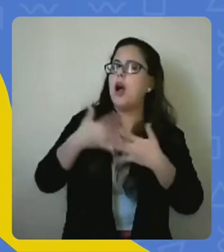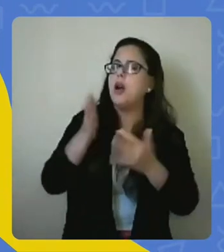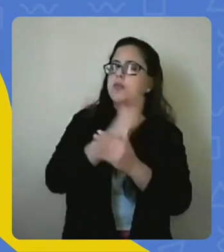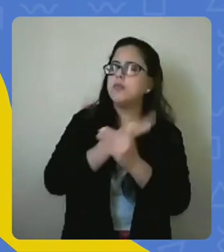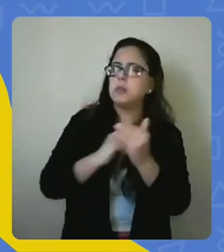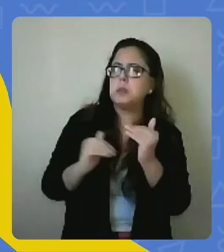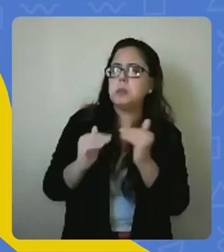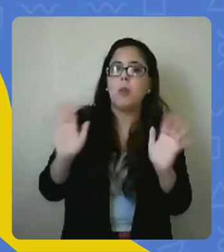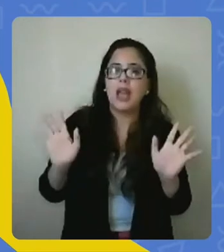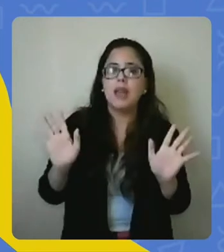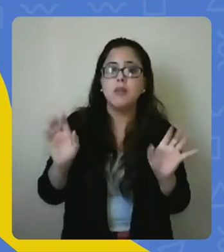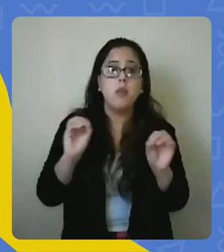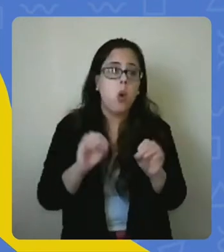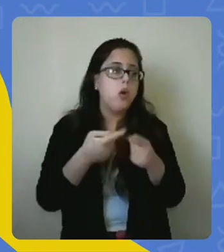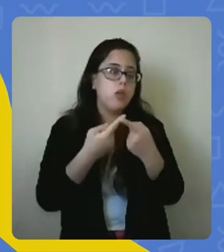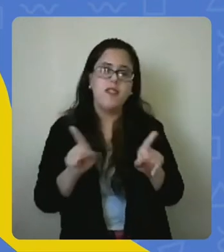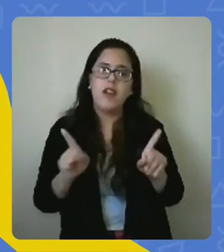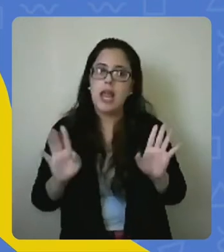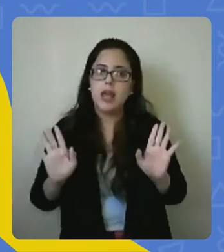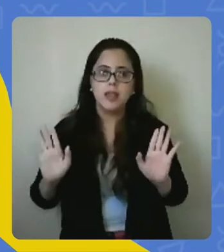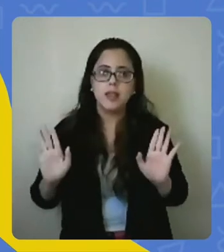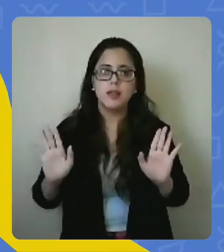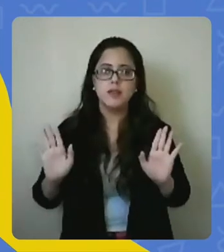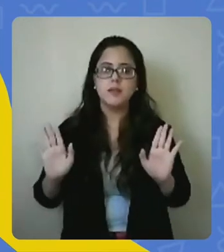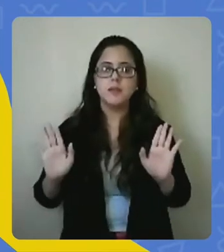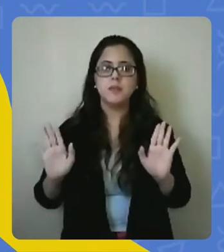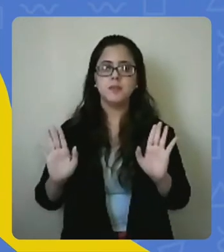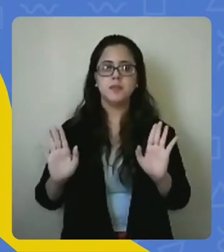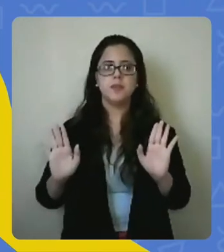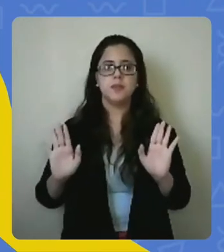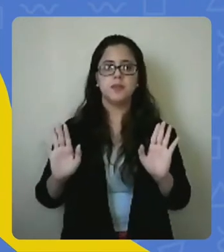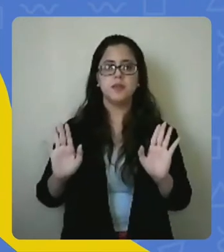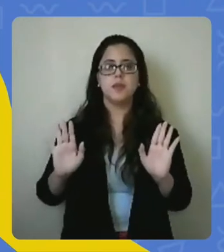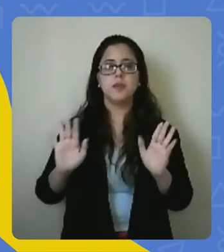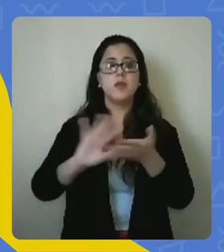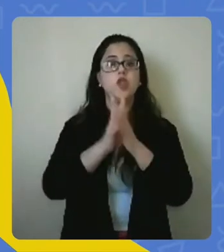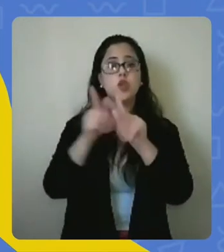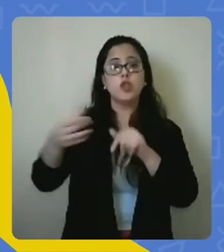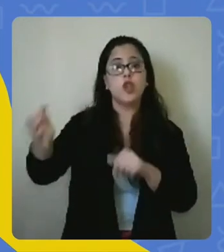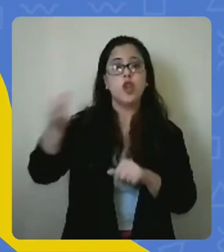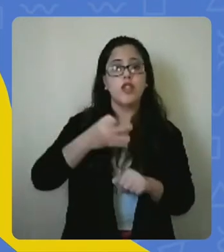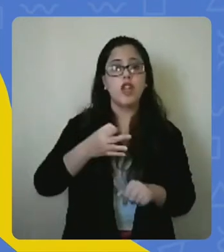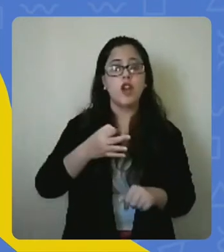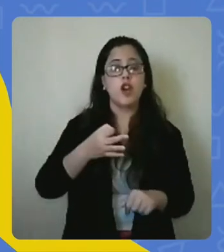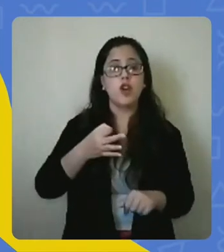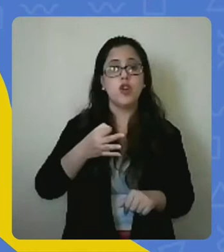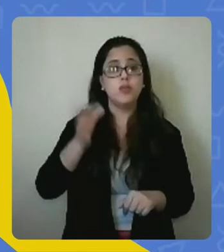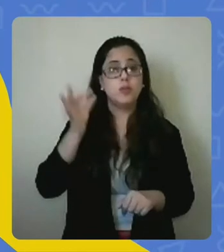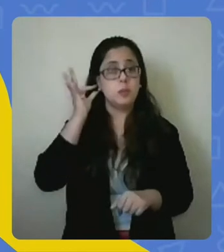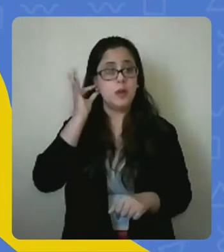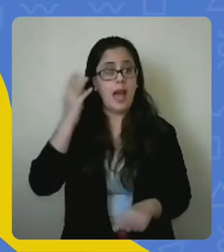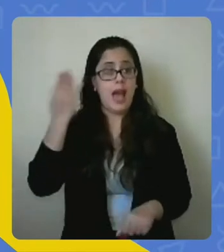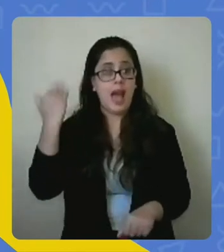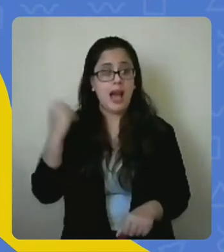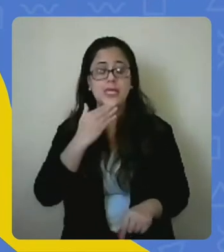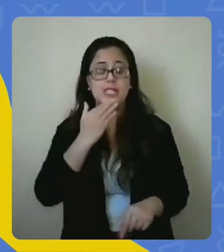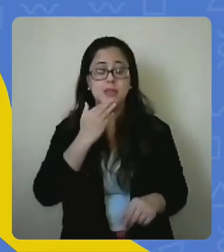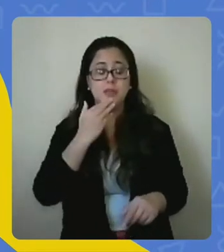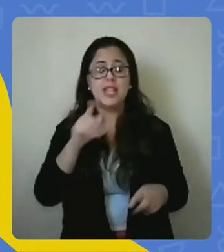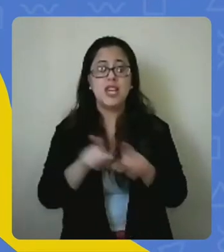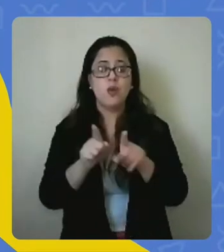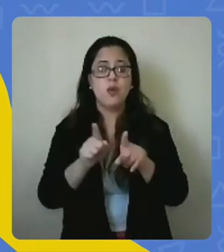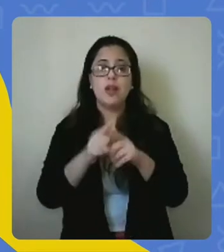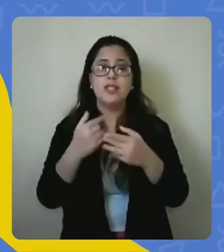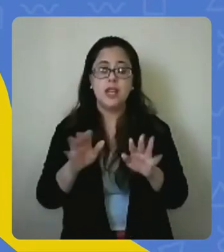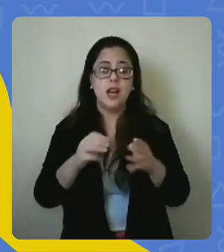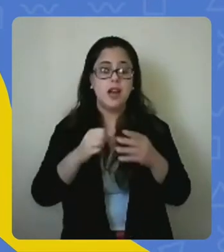hubiese sentido algo diferente. Todo esto, como decía Biarly, también, además de que lo encuentran en el folleto